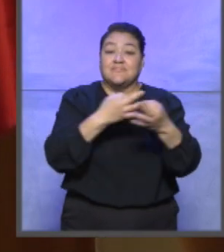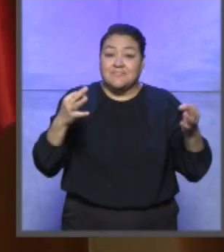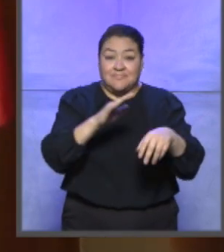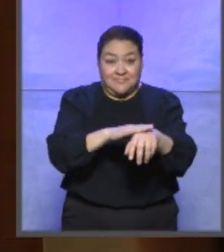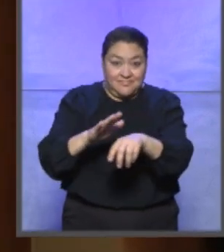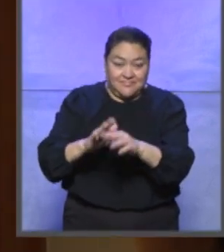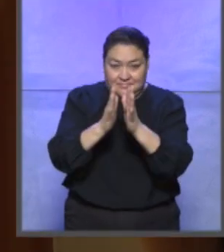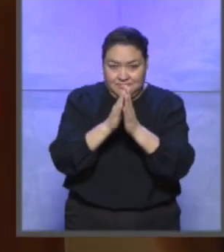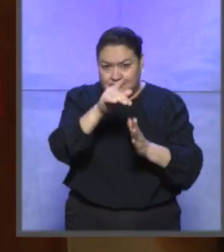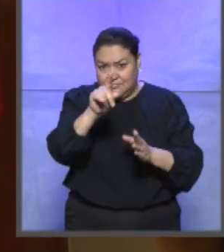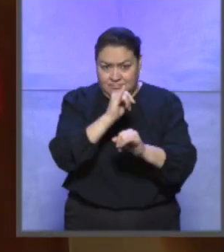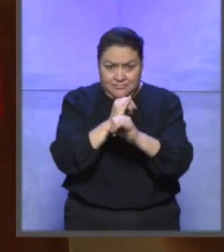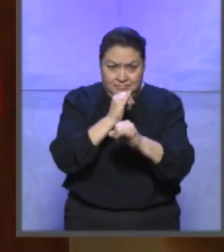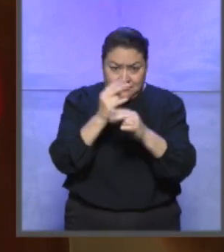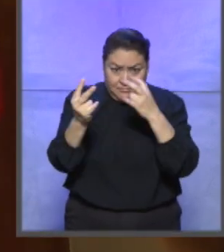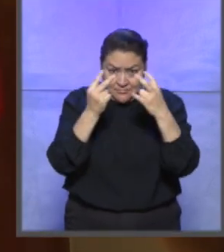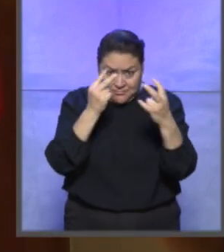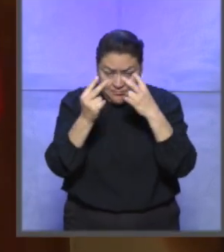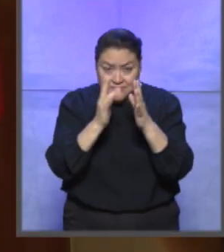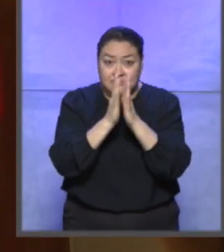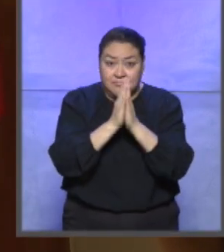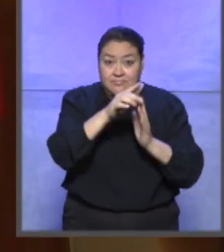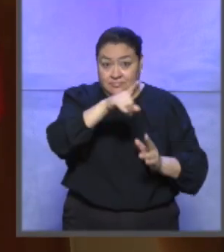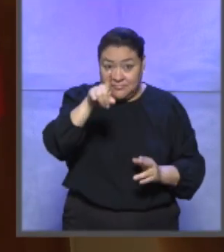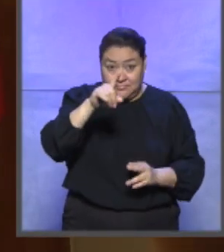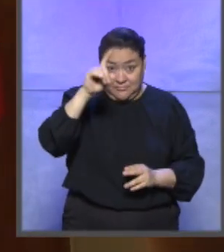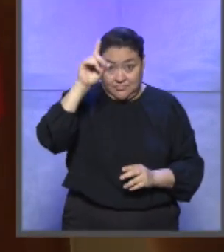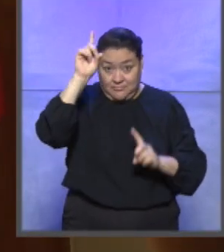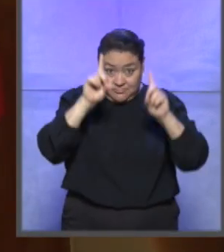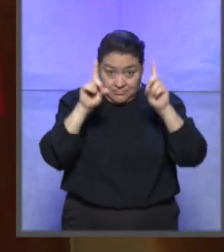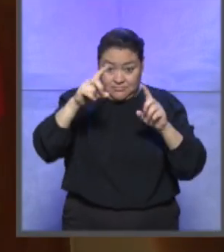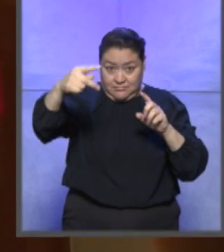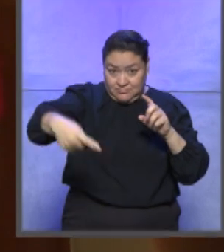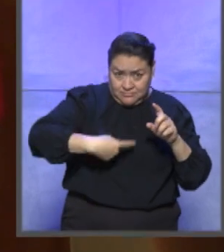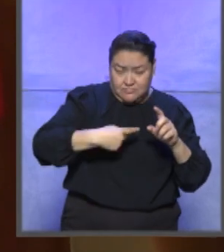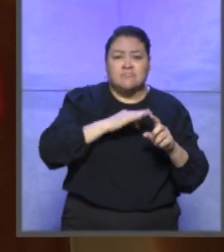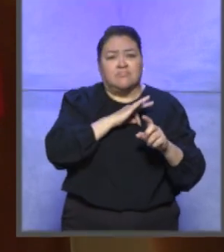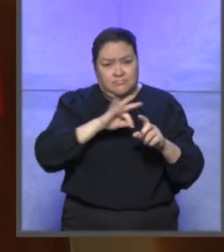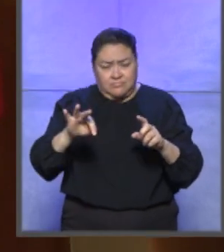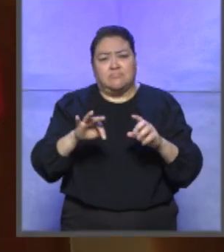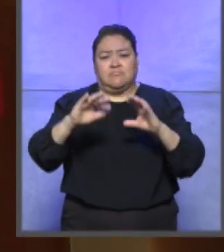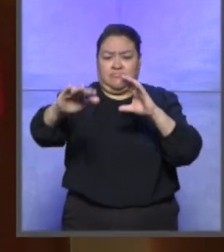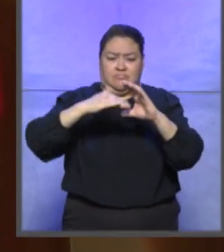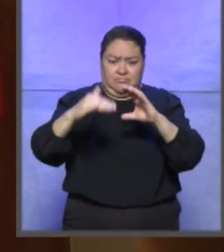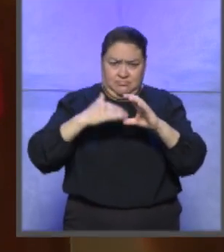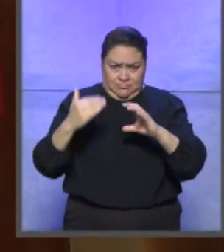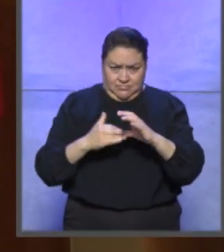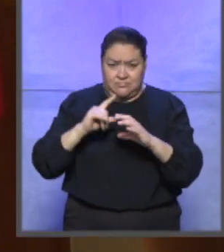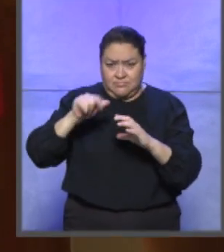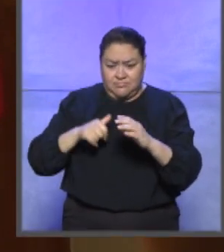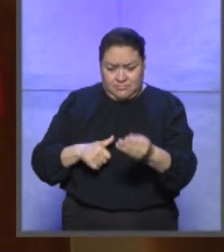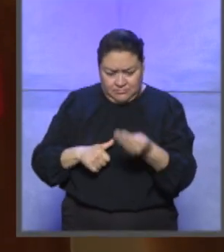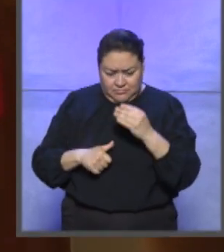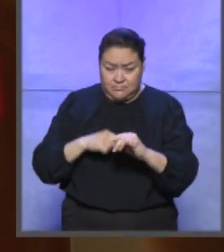Les invitamos a quienes nos siguen de manera virtual, si desean realizar alguna pregunta, lo hagan por medio del chat y